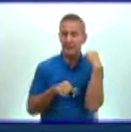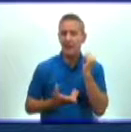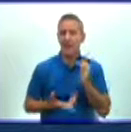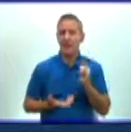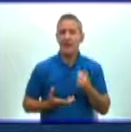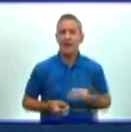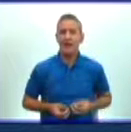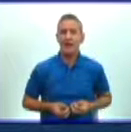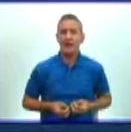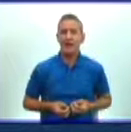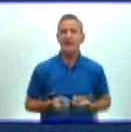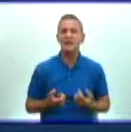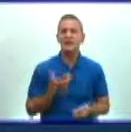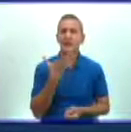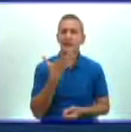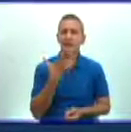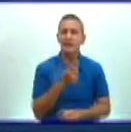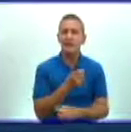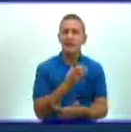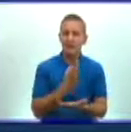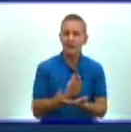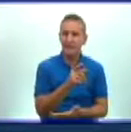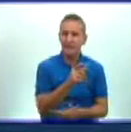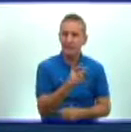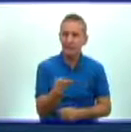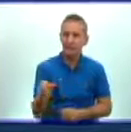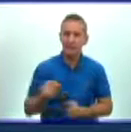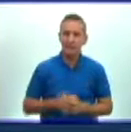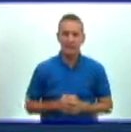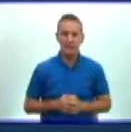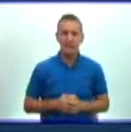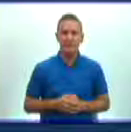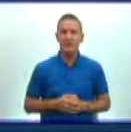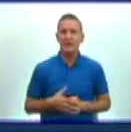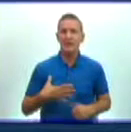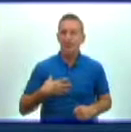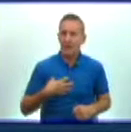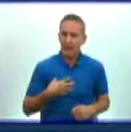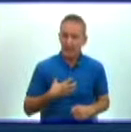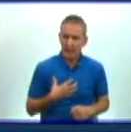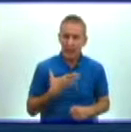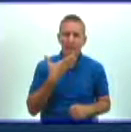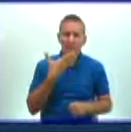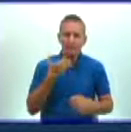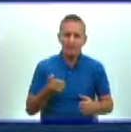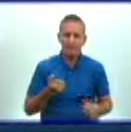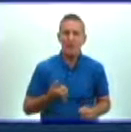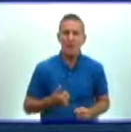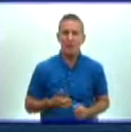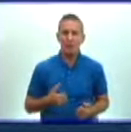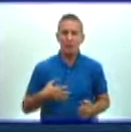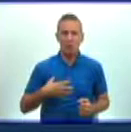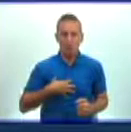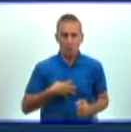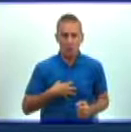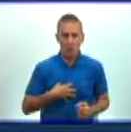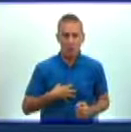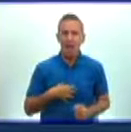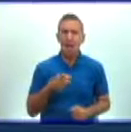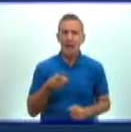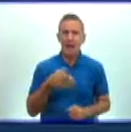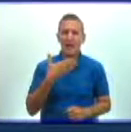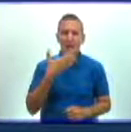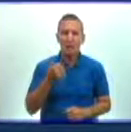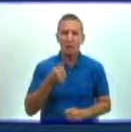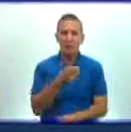una oportunidad sublime tenerlo. ¿A quién? A ese buen maestro. Pero en el texto